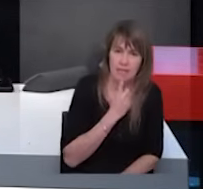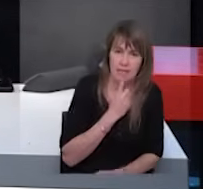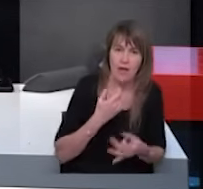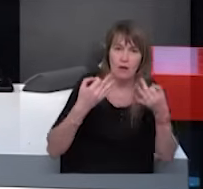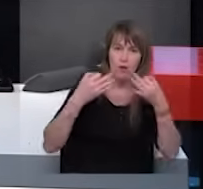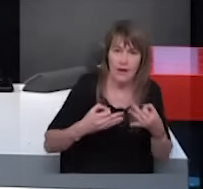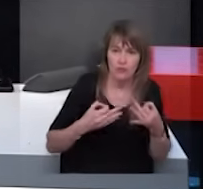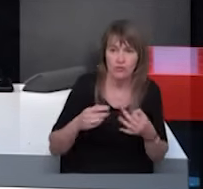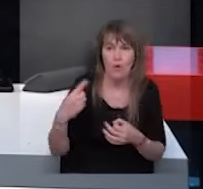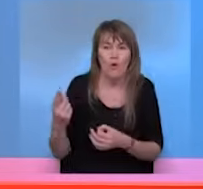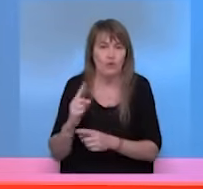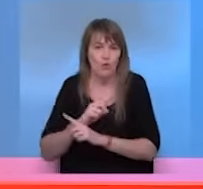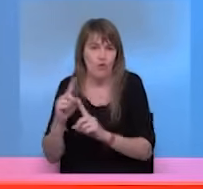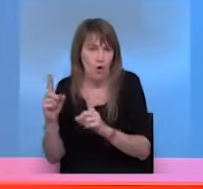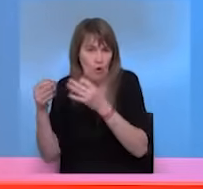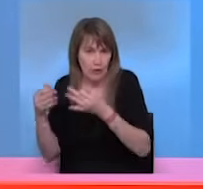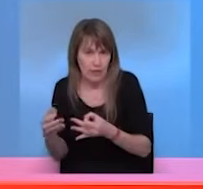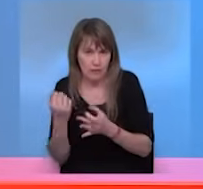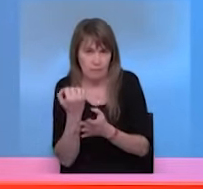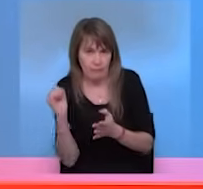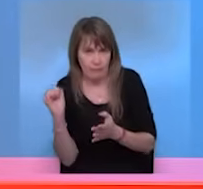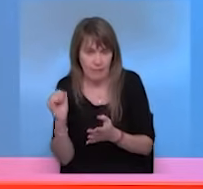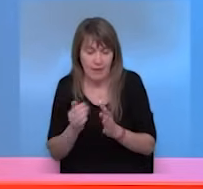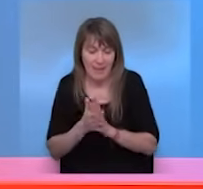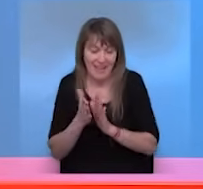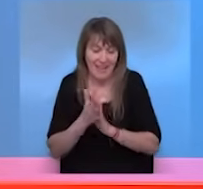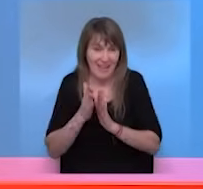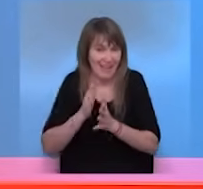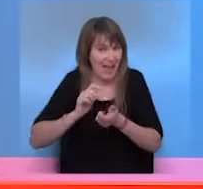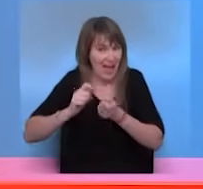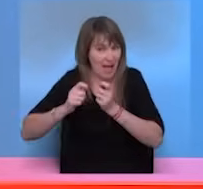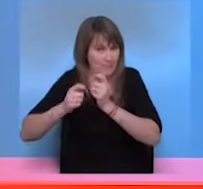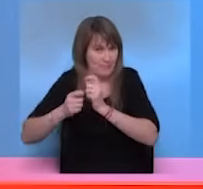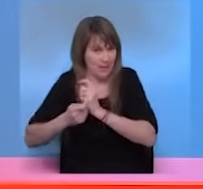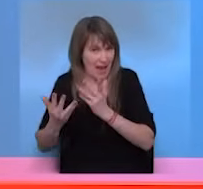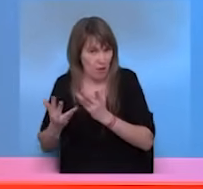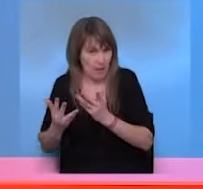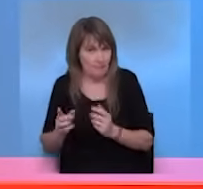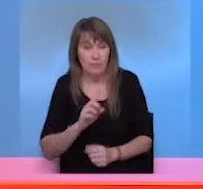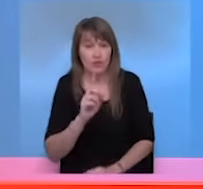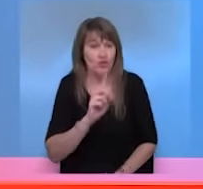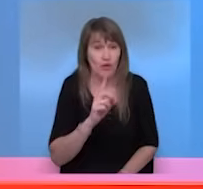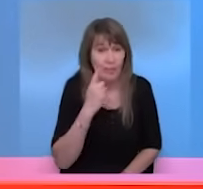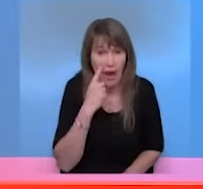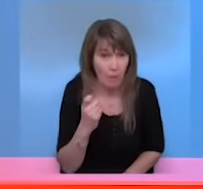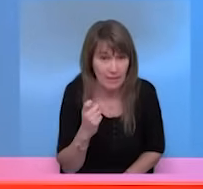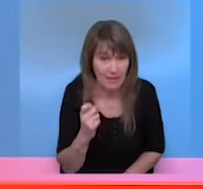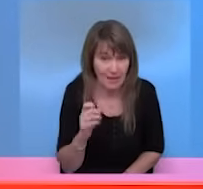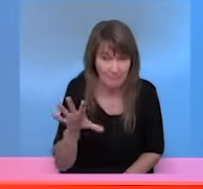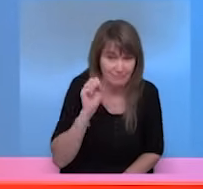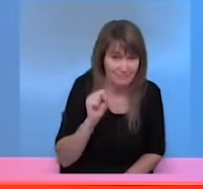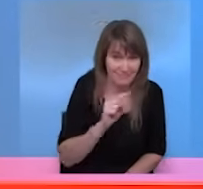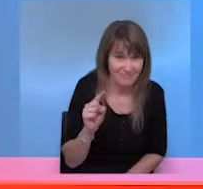correcto que están cambiando no lo están leyendo y entonces